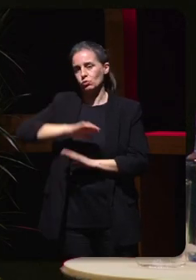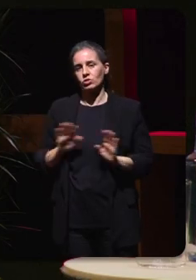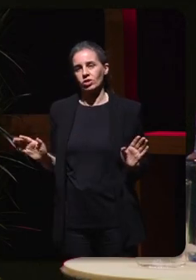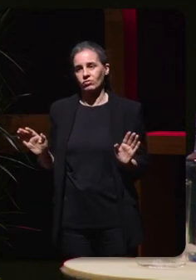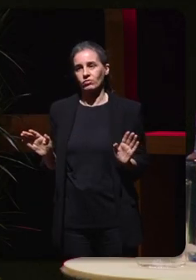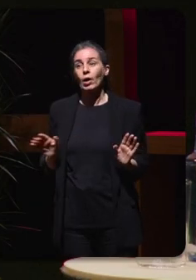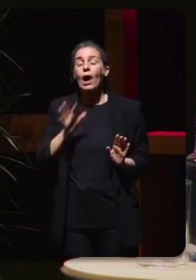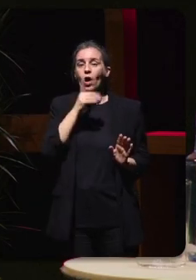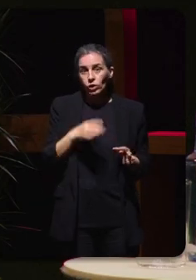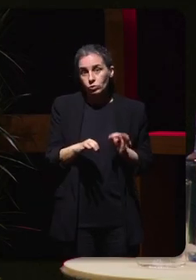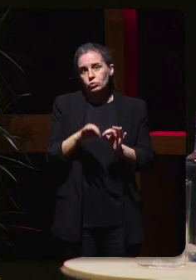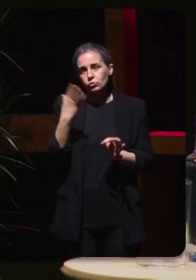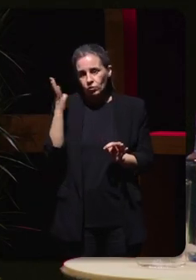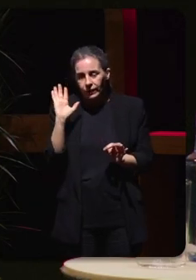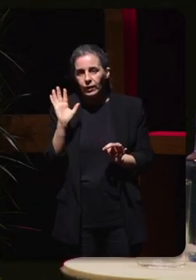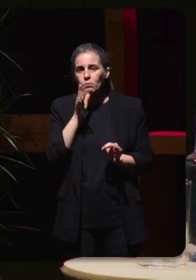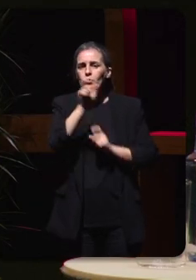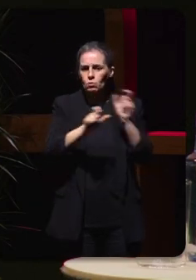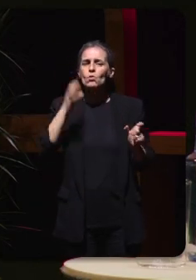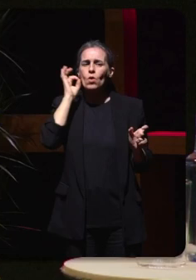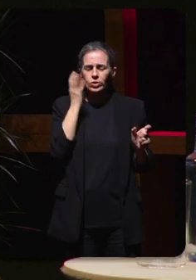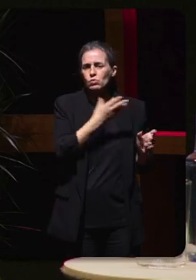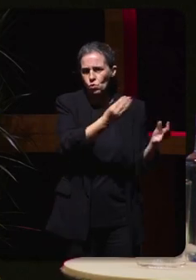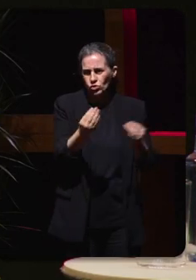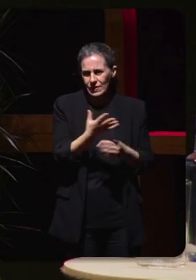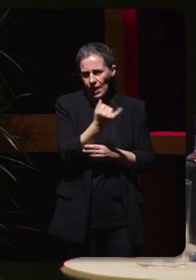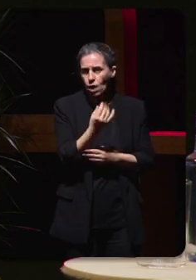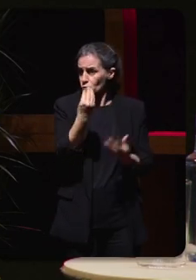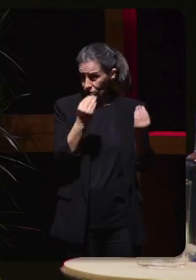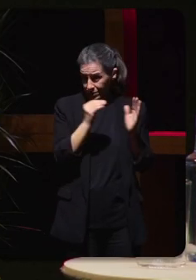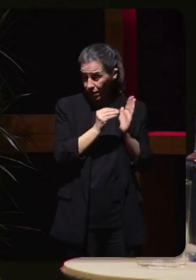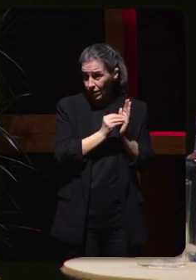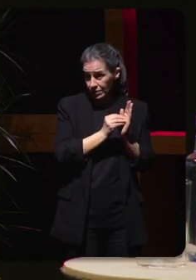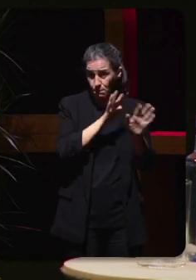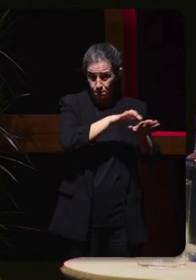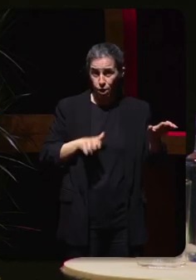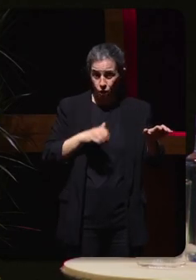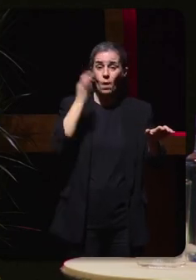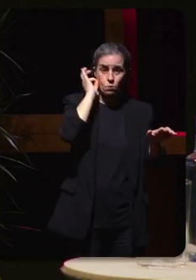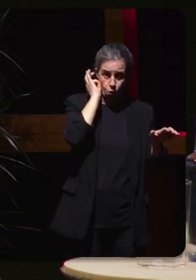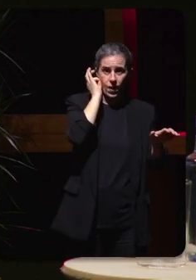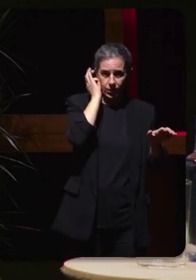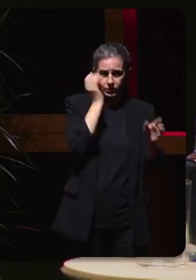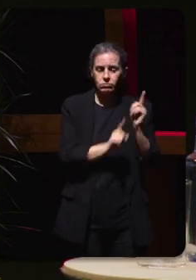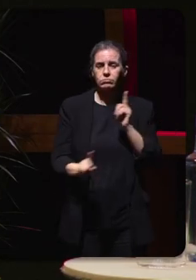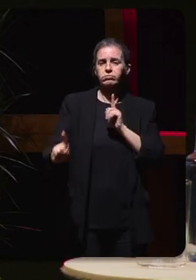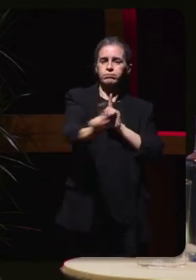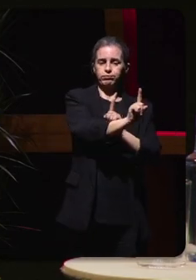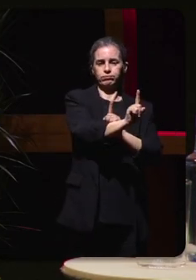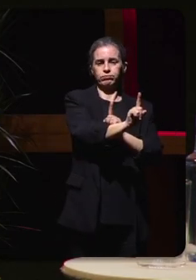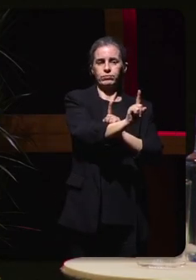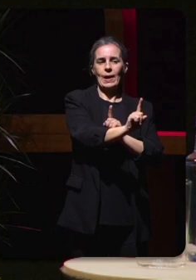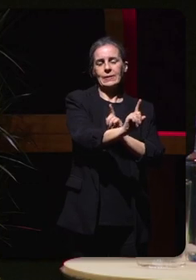ahora, afortunadamente, hay muchísimas mujeres, en muchos casos más mujeres que hombres, en primera línea, por ejemplo, de situaciones